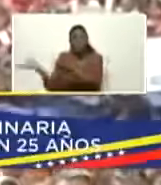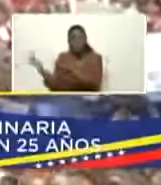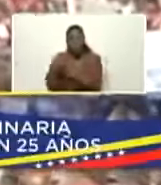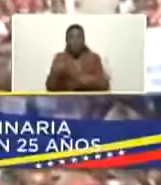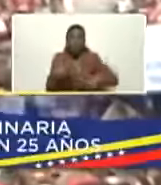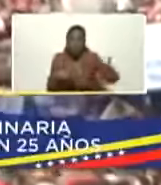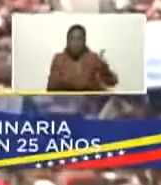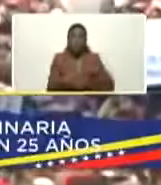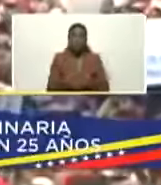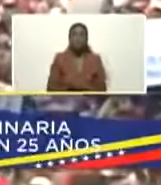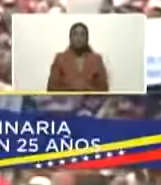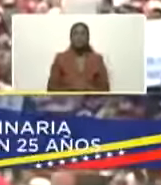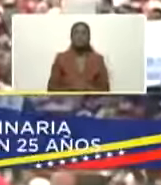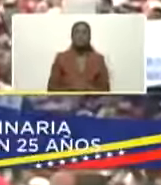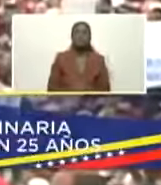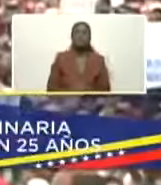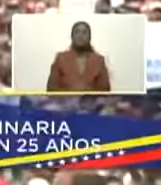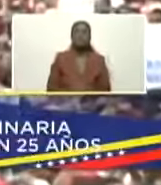Ahora,